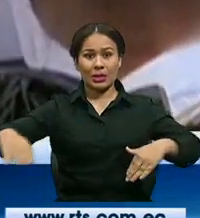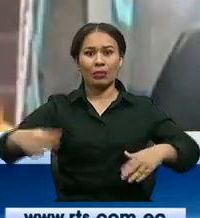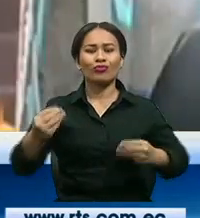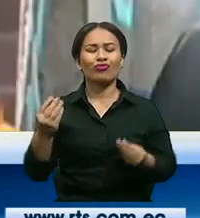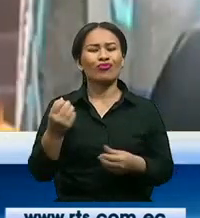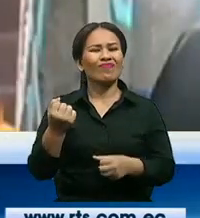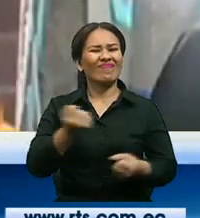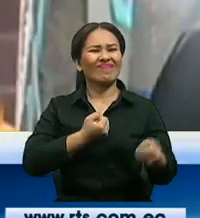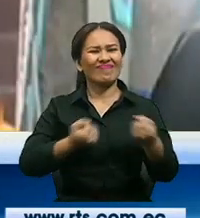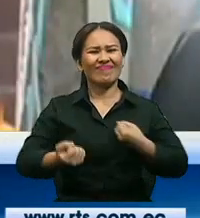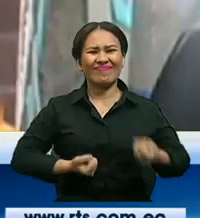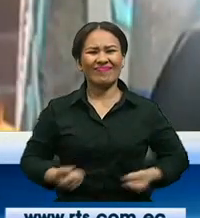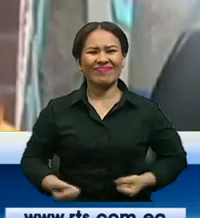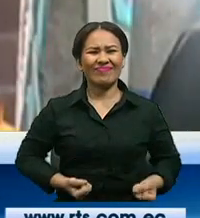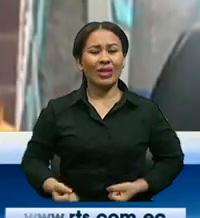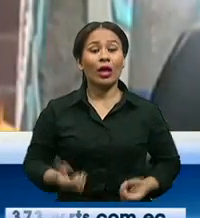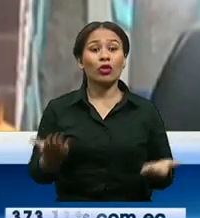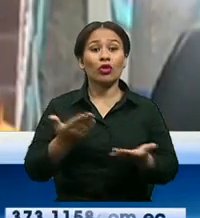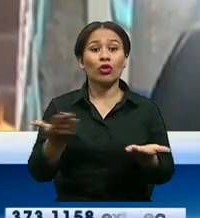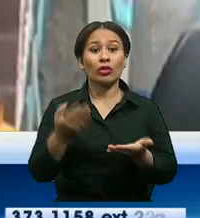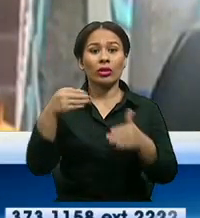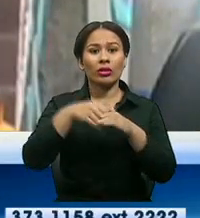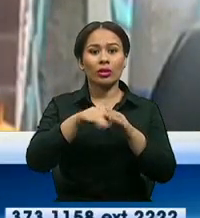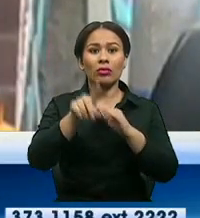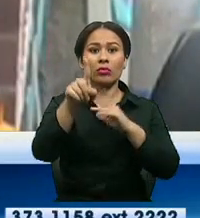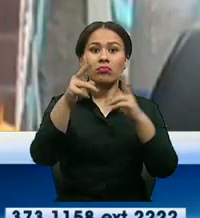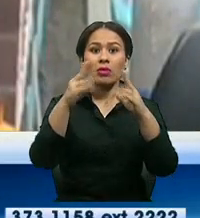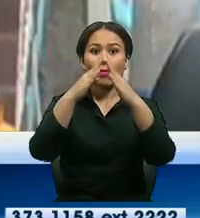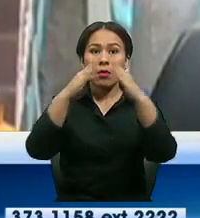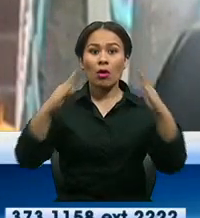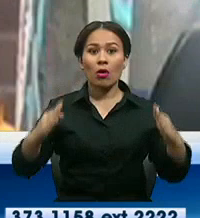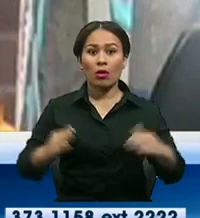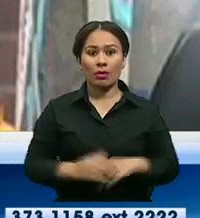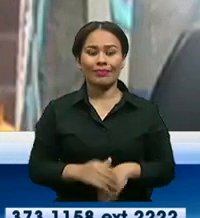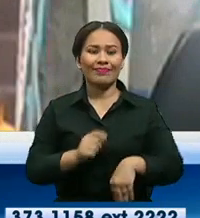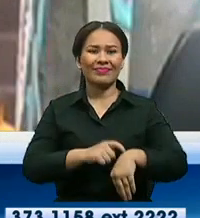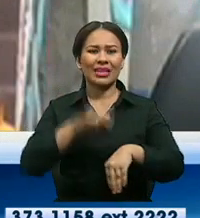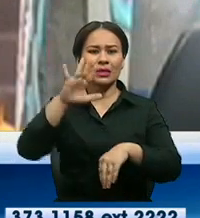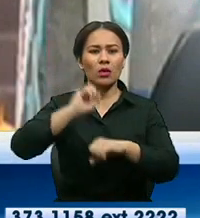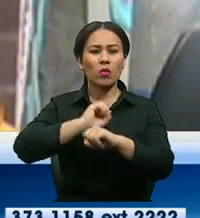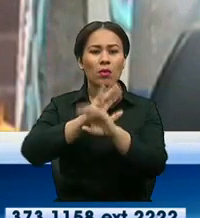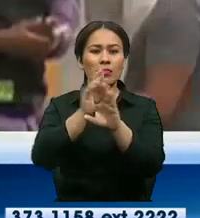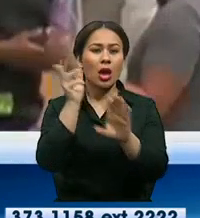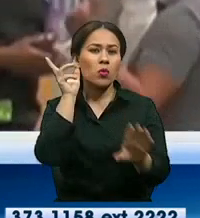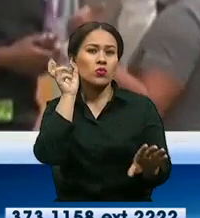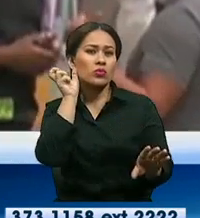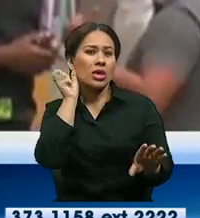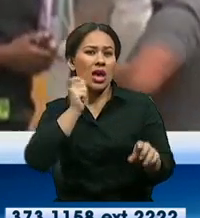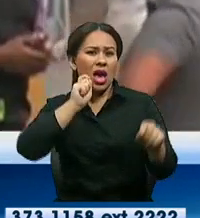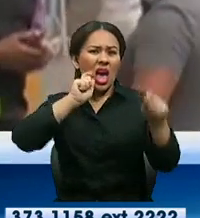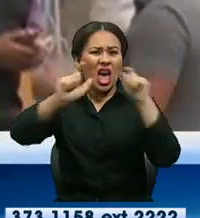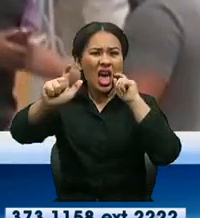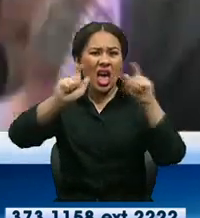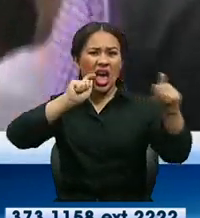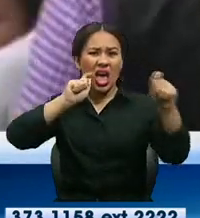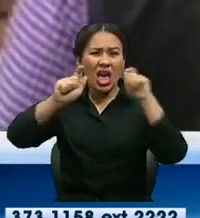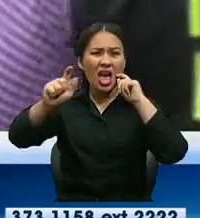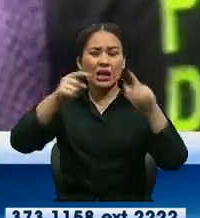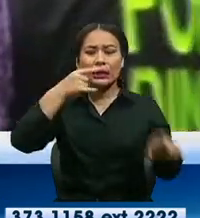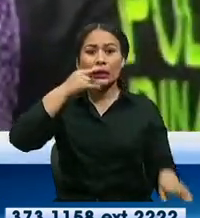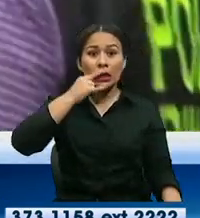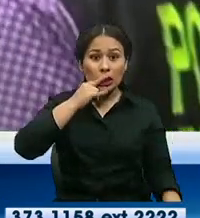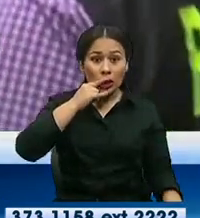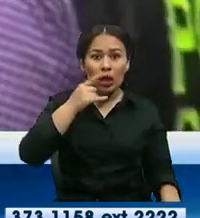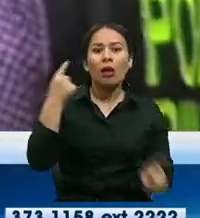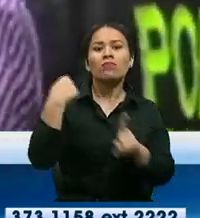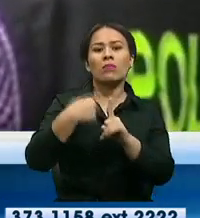arma blanca. Todo habría sucedido en el interior de un hogar. Pasadas las 5 de la madrugada, se escucharon los gritos de los pequeños y de su madre, y